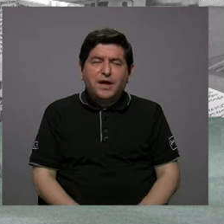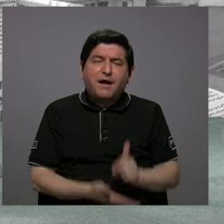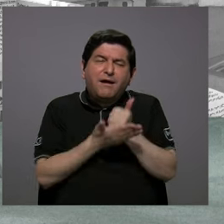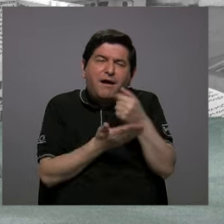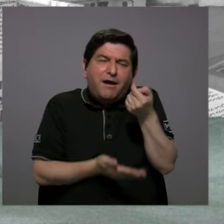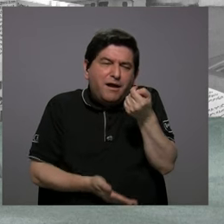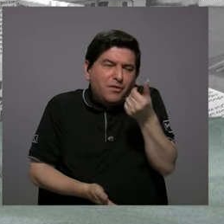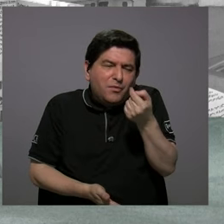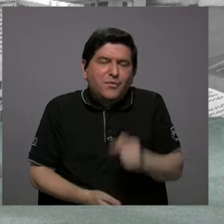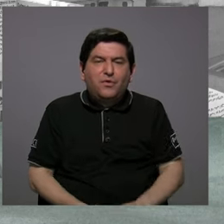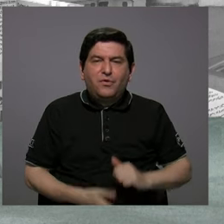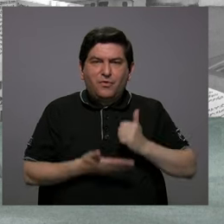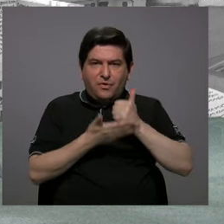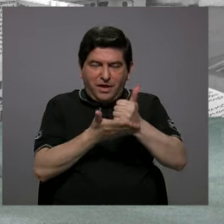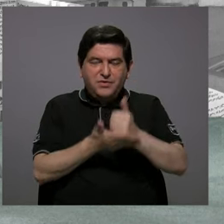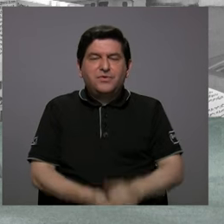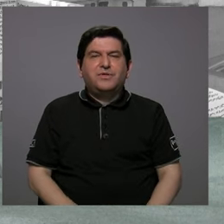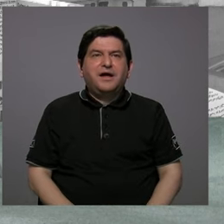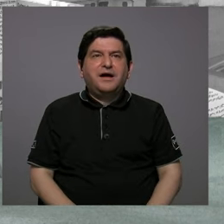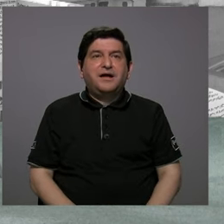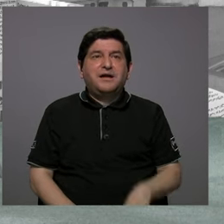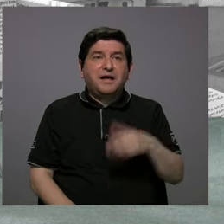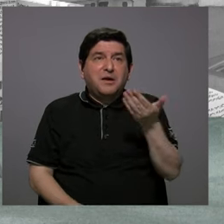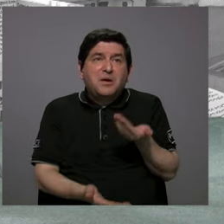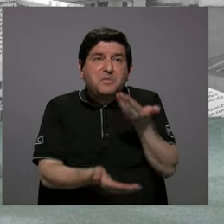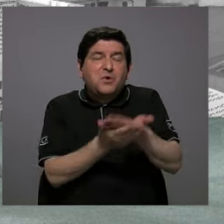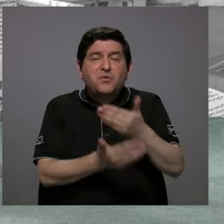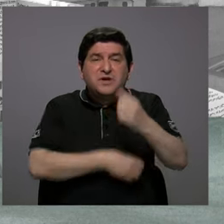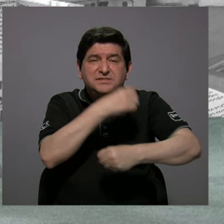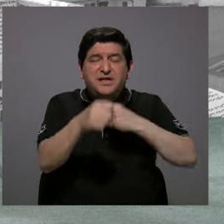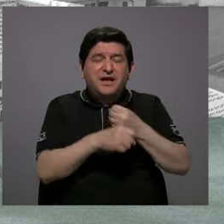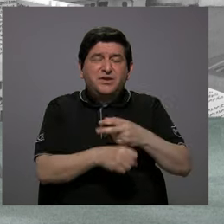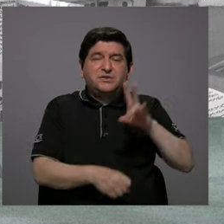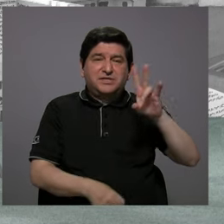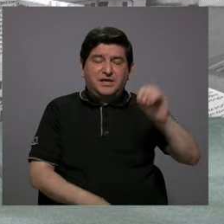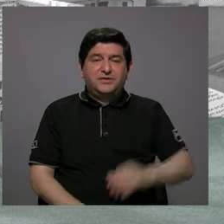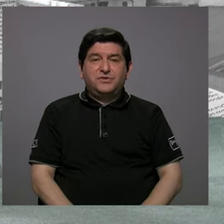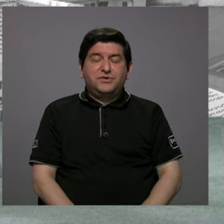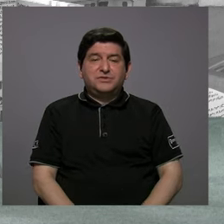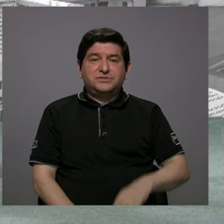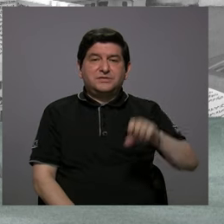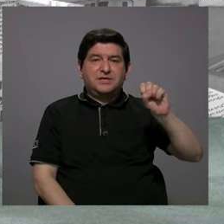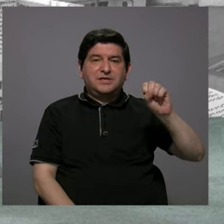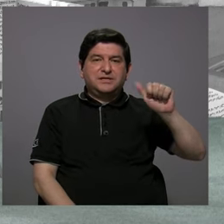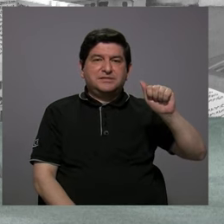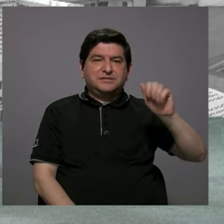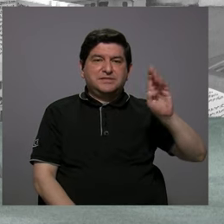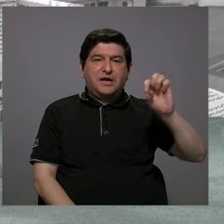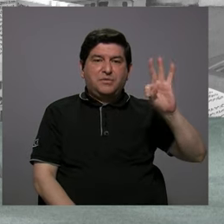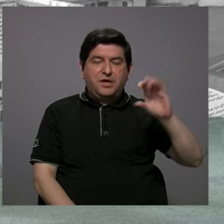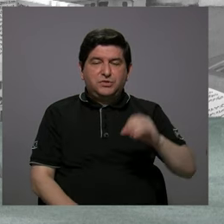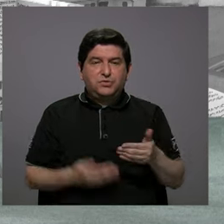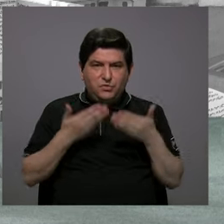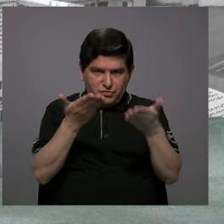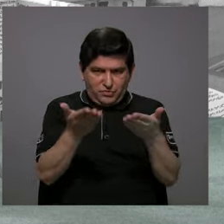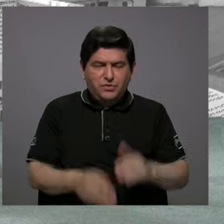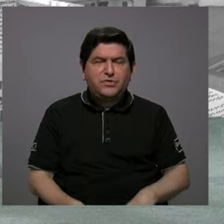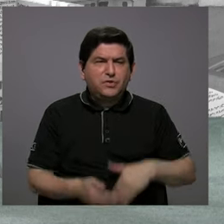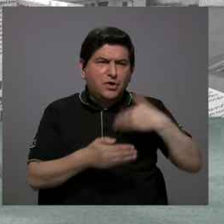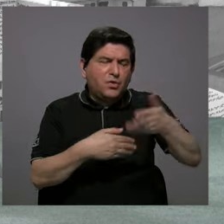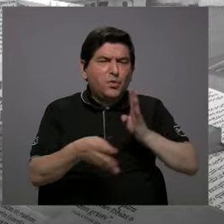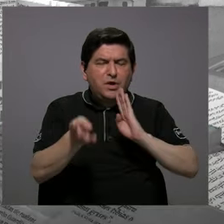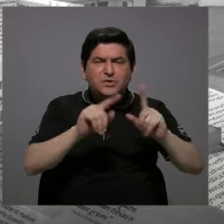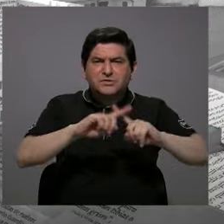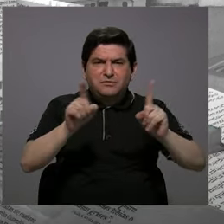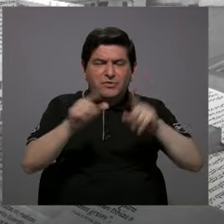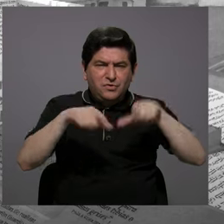arena a esa propuesta que en el 70 y pico nuestro querido sabat lo dio Después habló de la quinta un montón de